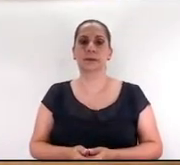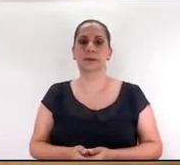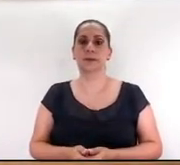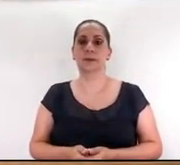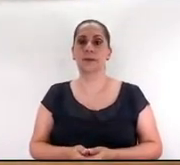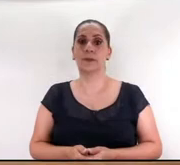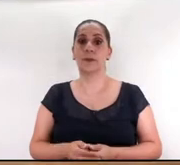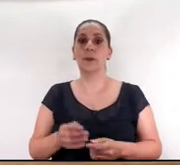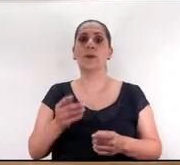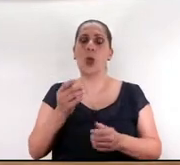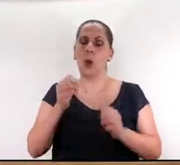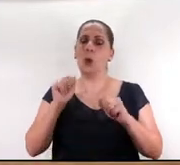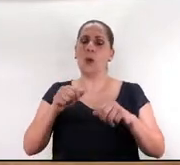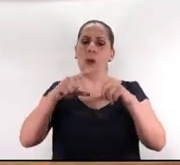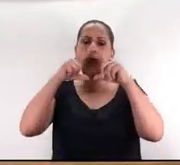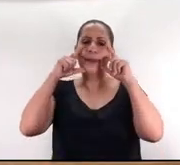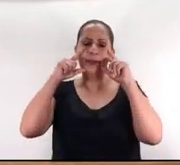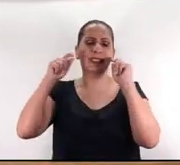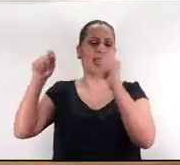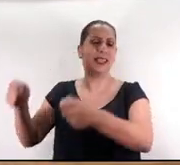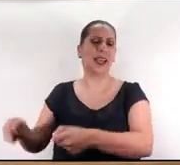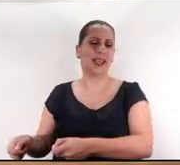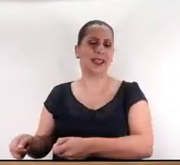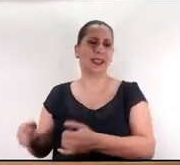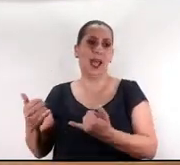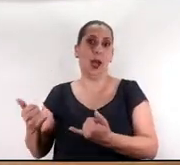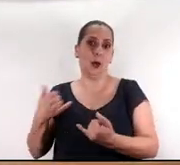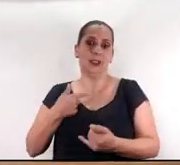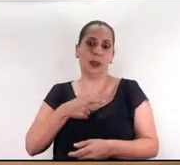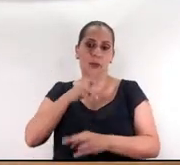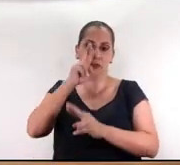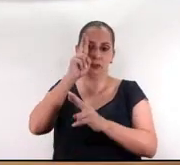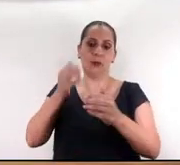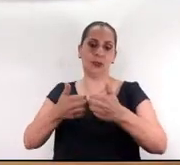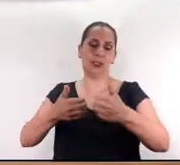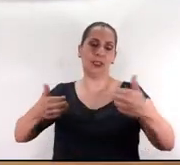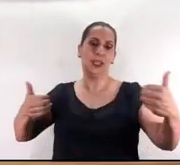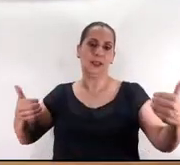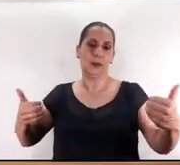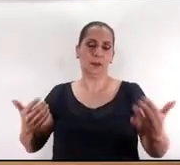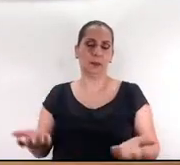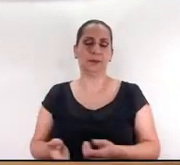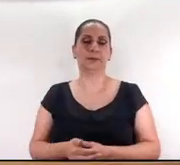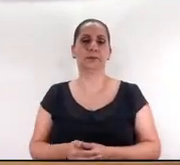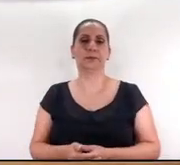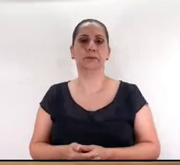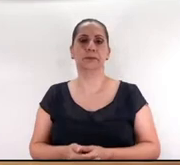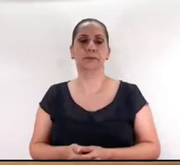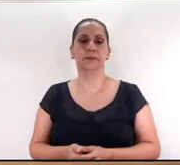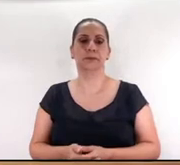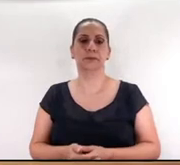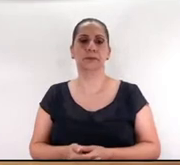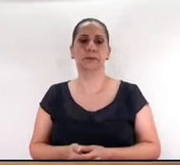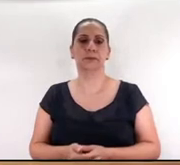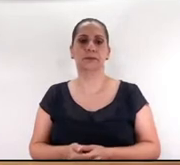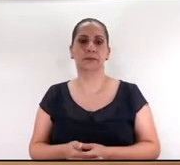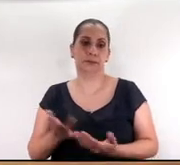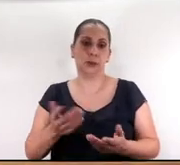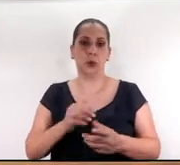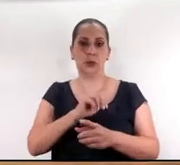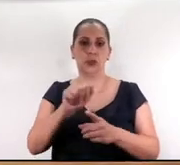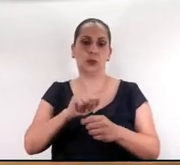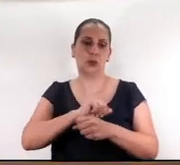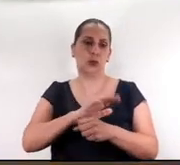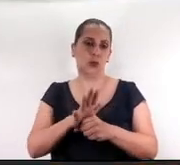Es correcto, pueden quitarse la mascarilla aquí en el escenario, dado que estamos respetando el distanciamiento ante la situación